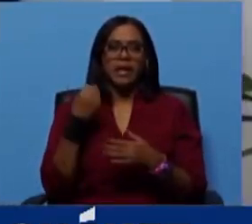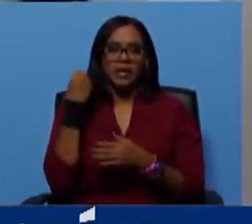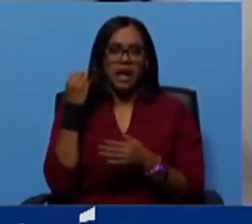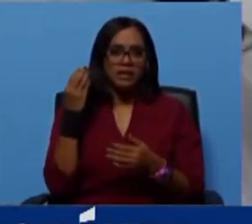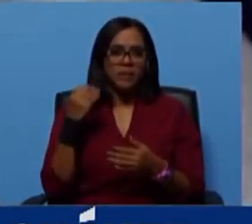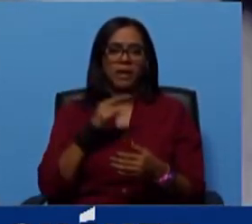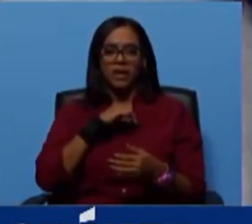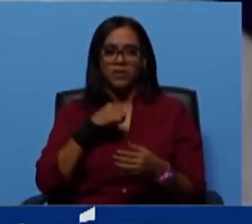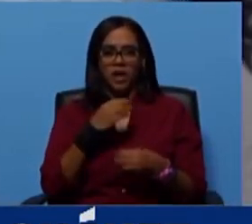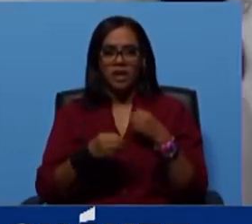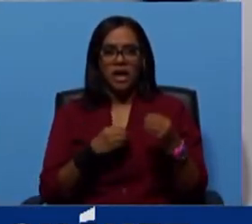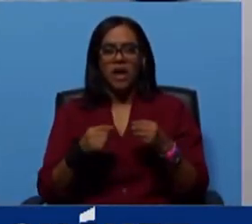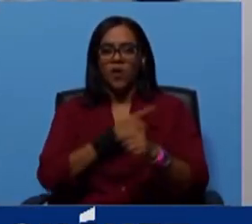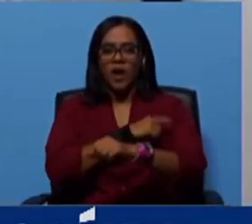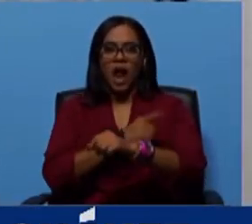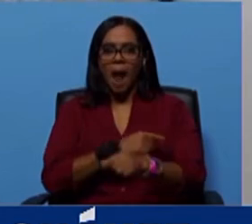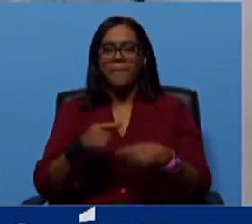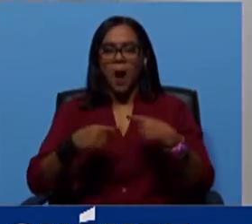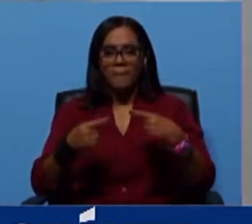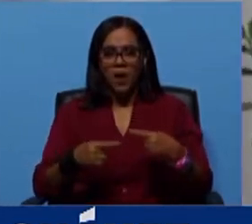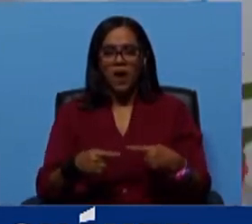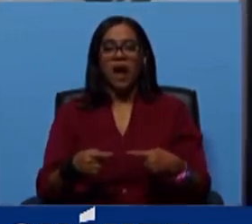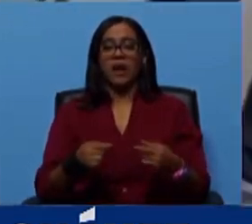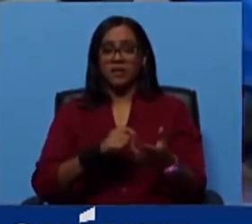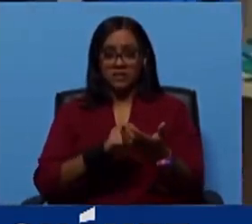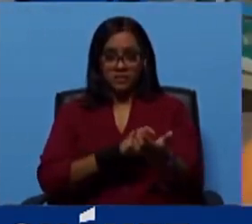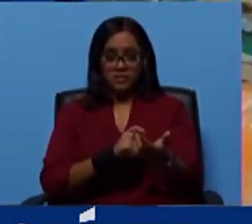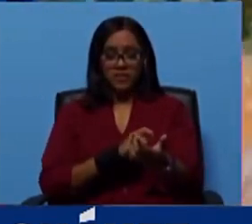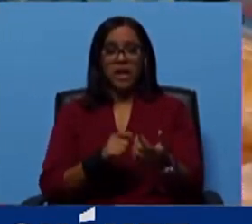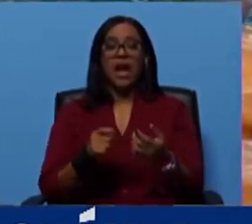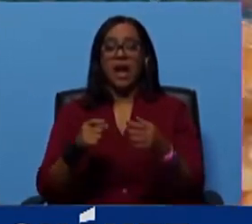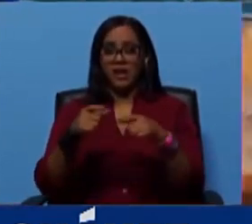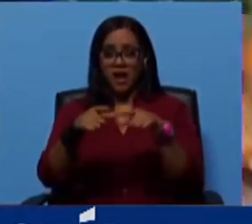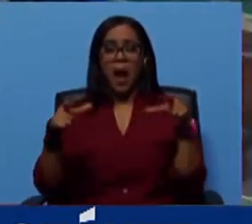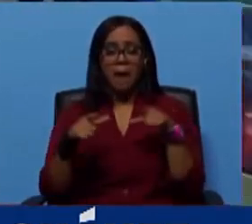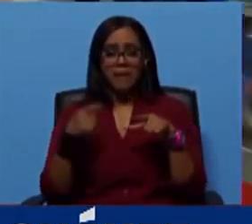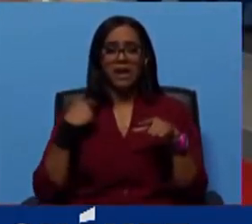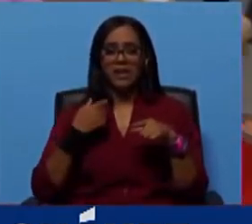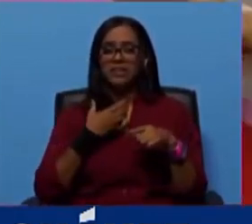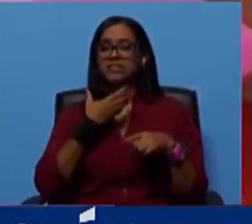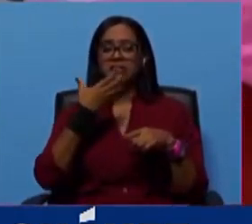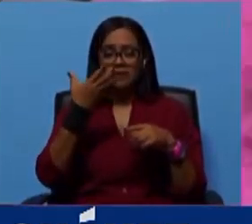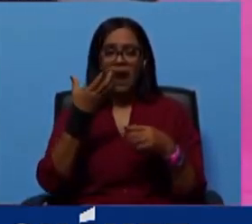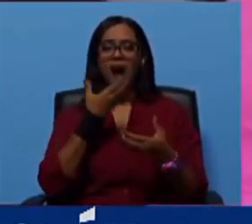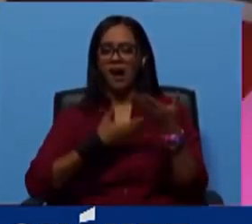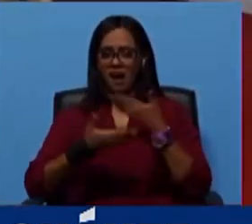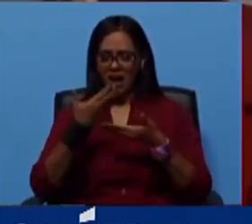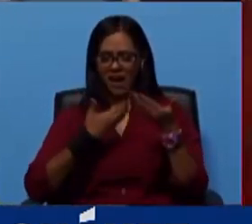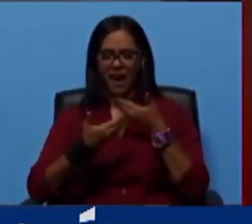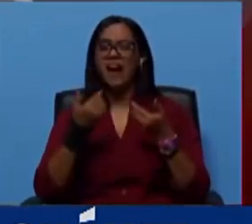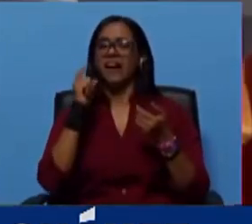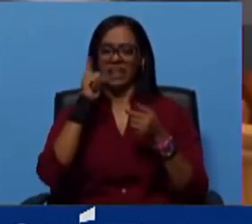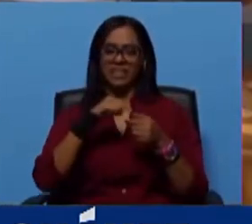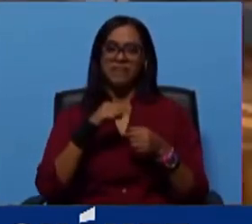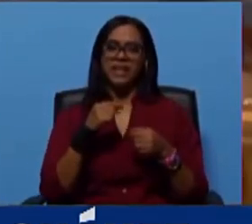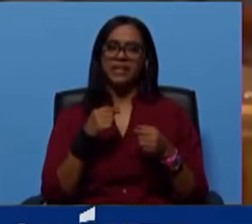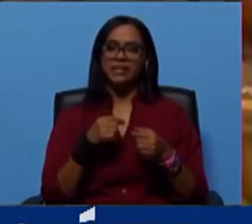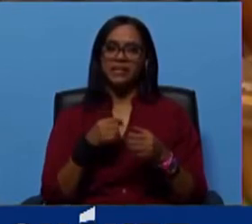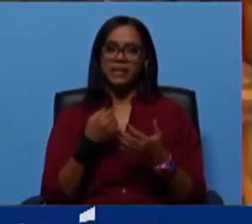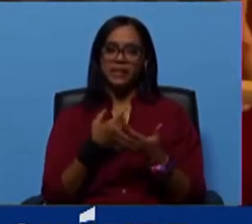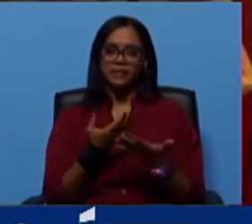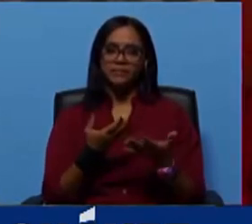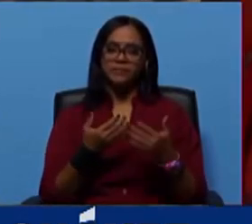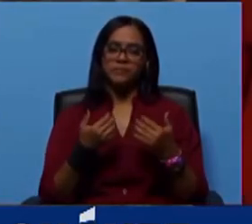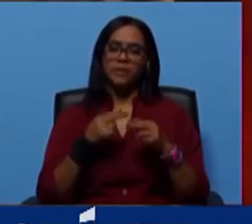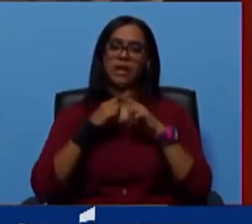nosotros hacemos con el poder popular, es caracterizar esas bodegas que tienen el espíritu solidario, que también le dan líneas de crédito